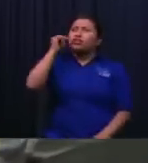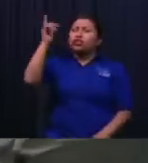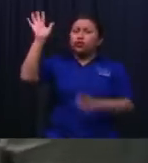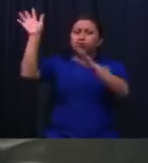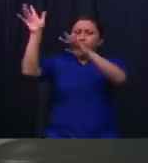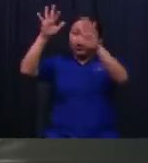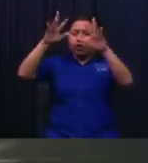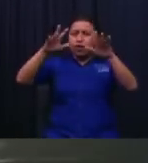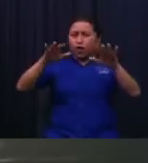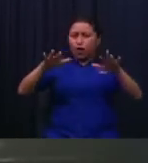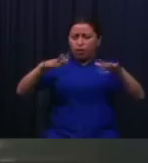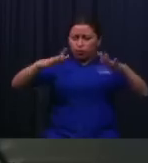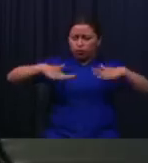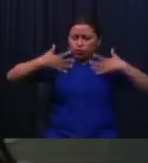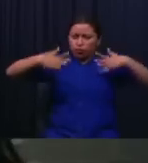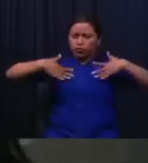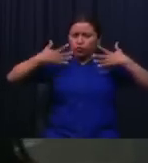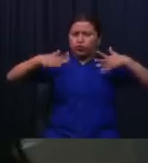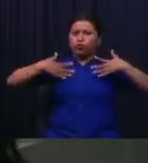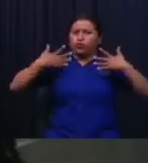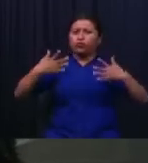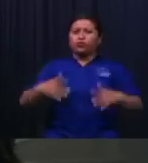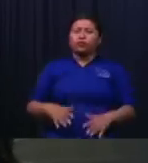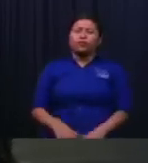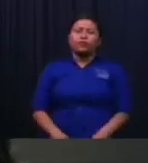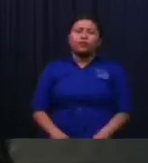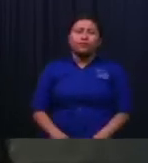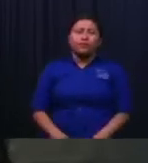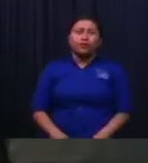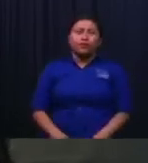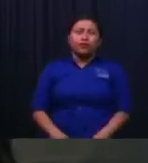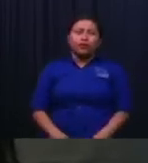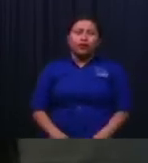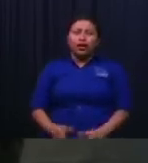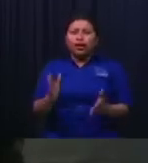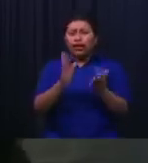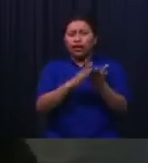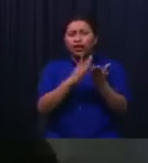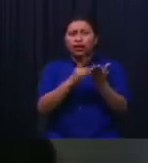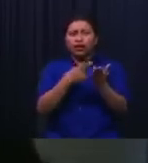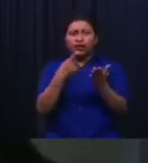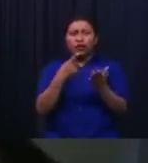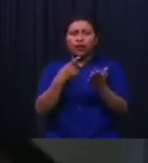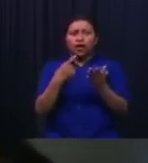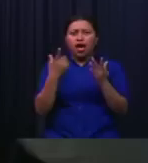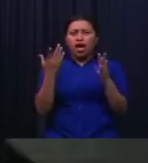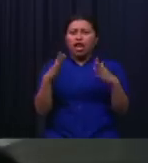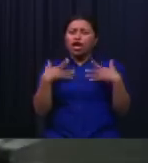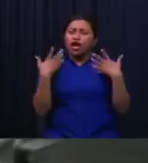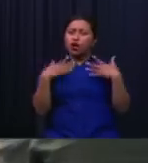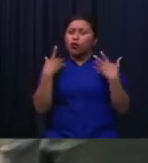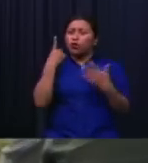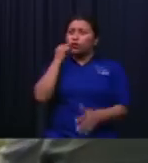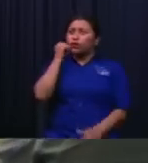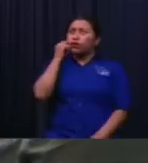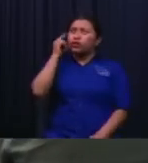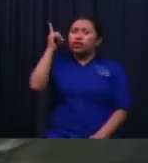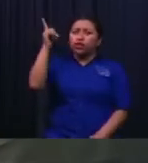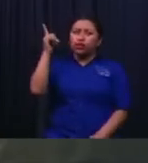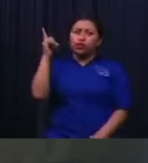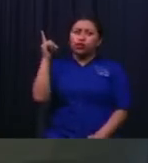Y me estaba recordando de un pasaje en la Escritura que dice que el gozo del Señor es nuestra fuerza.